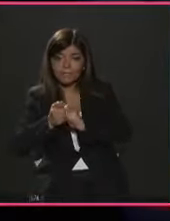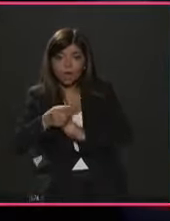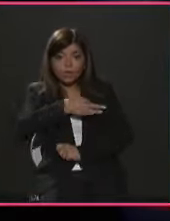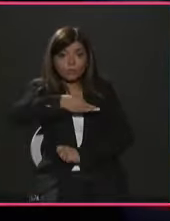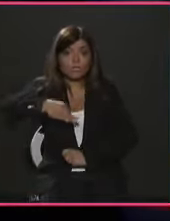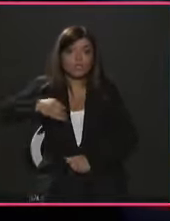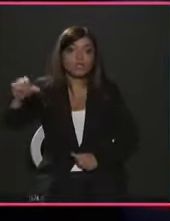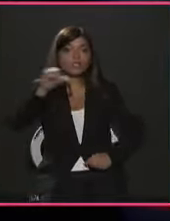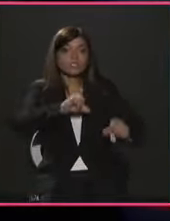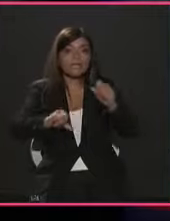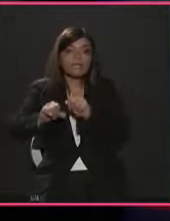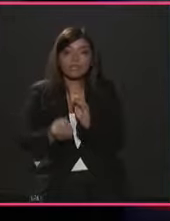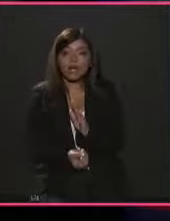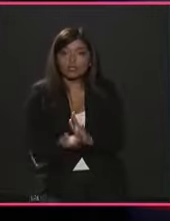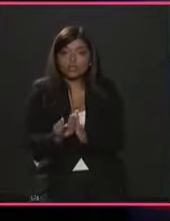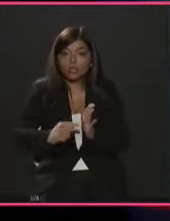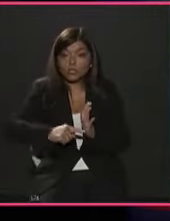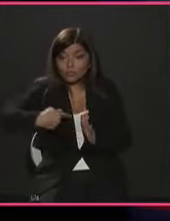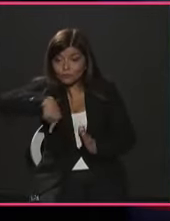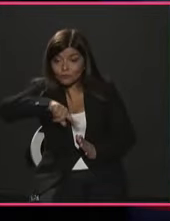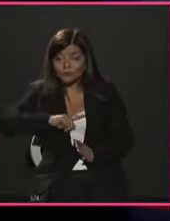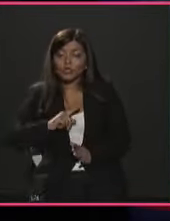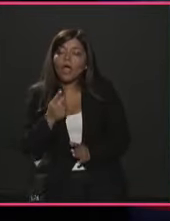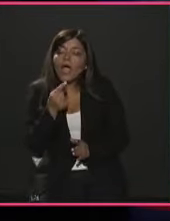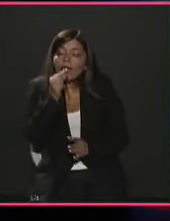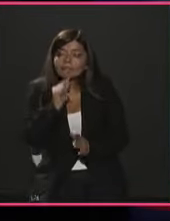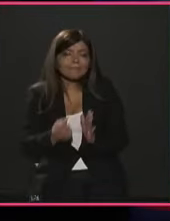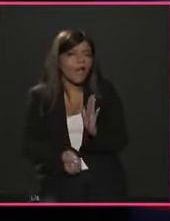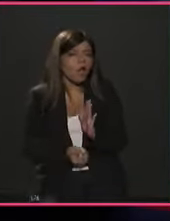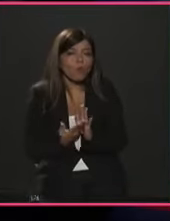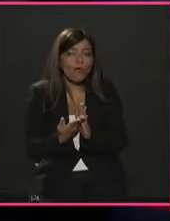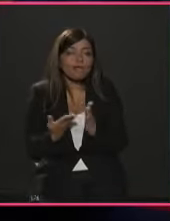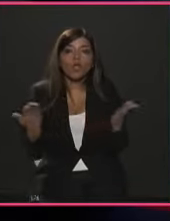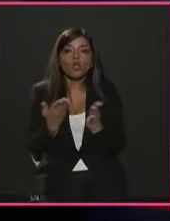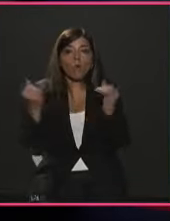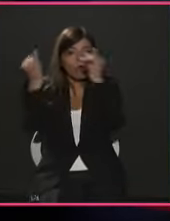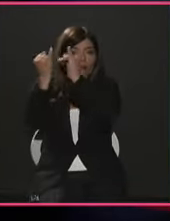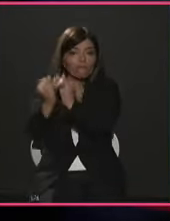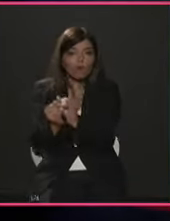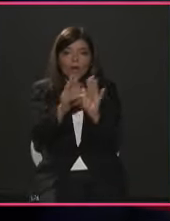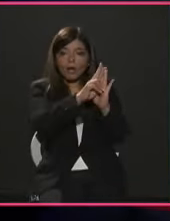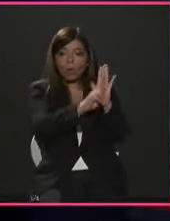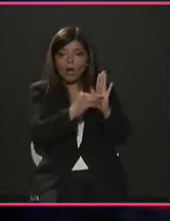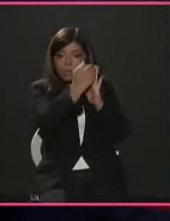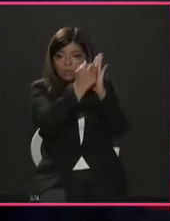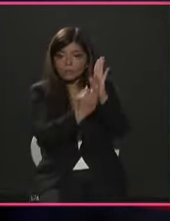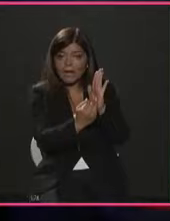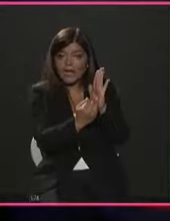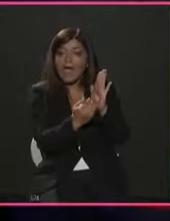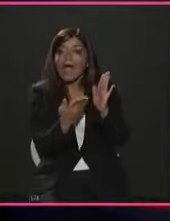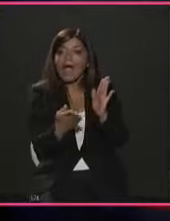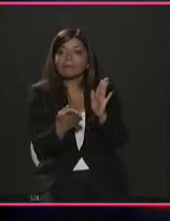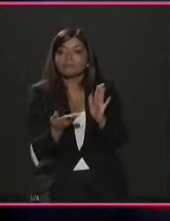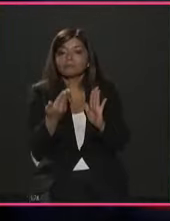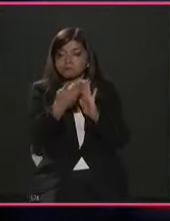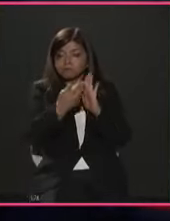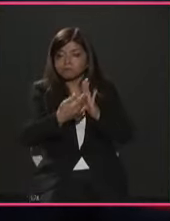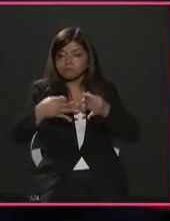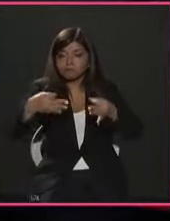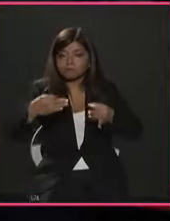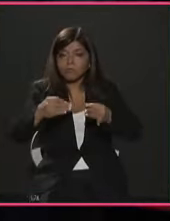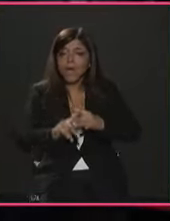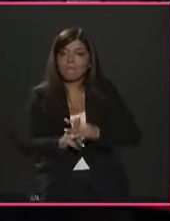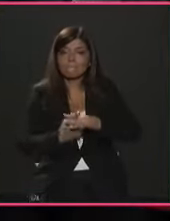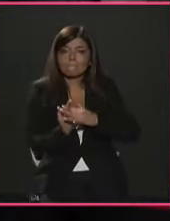tecnología conocimiento e Innovación que somos Estamos innovando también en la forma en cóm regulamos para poder contar con una regulación basada en